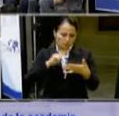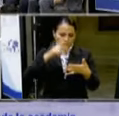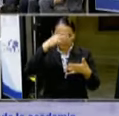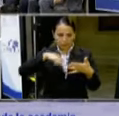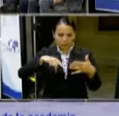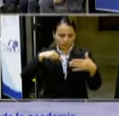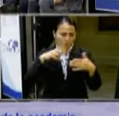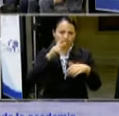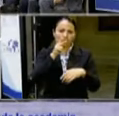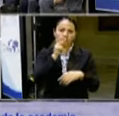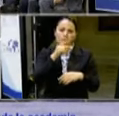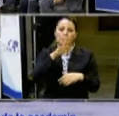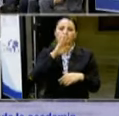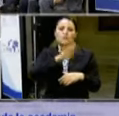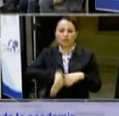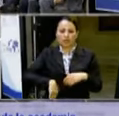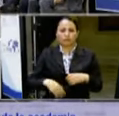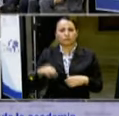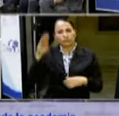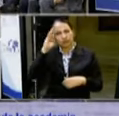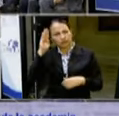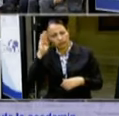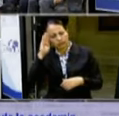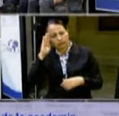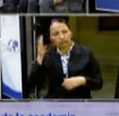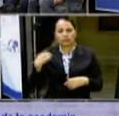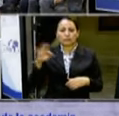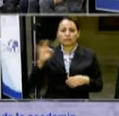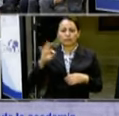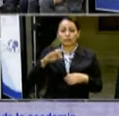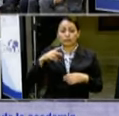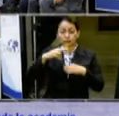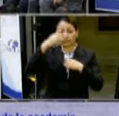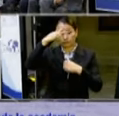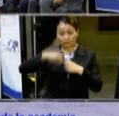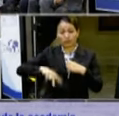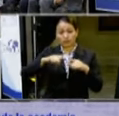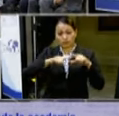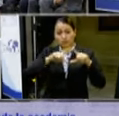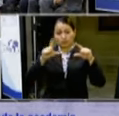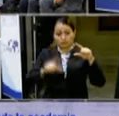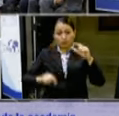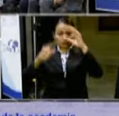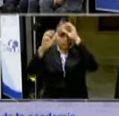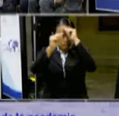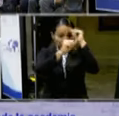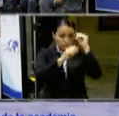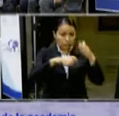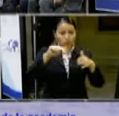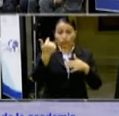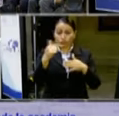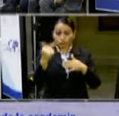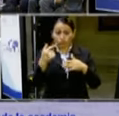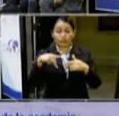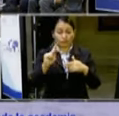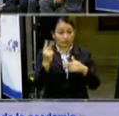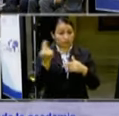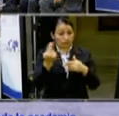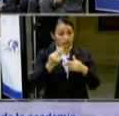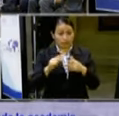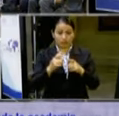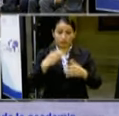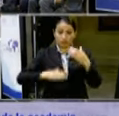nos lleva a reconsiderar lo siguiente. México, con 12 tratados de libre comercio, tiene que tener un impacto no solamente en el crecimiento económico,